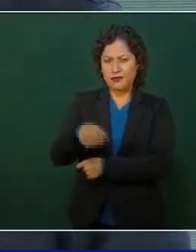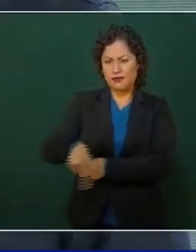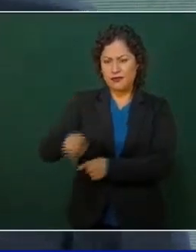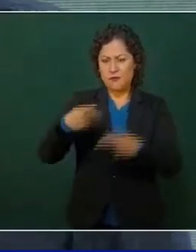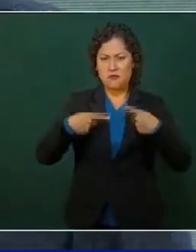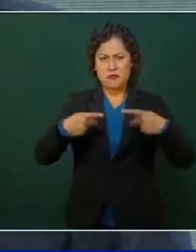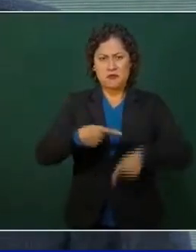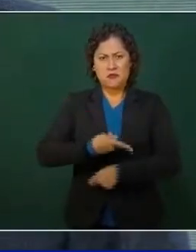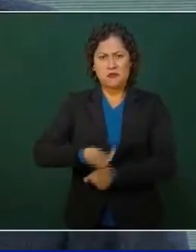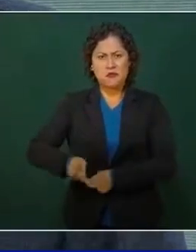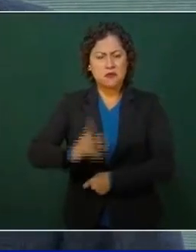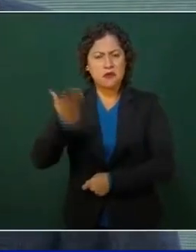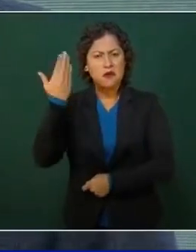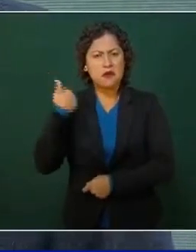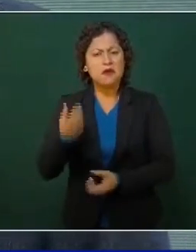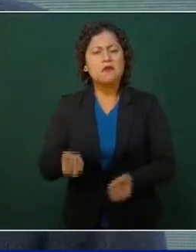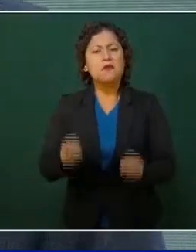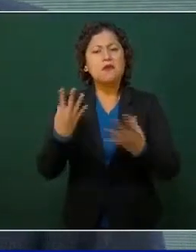Nada,